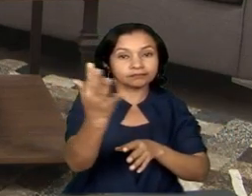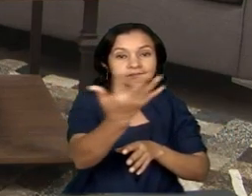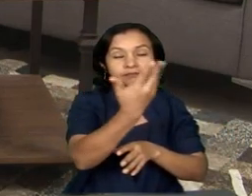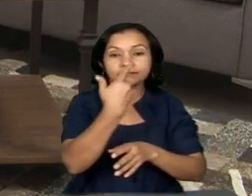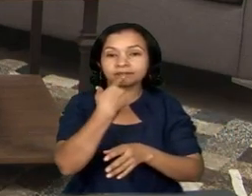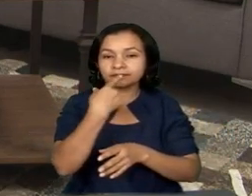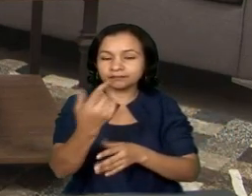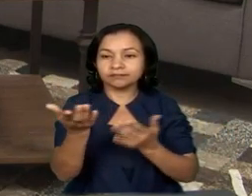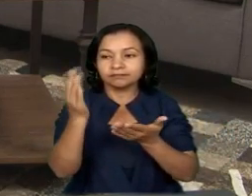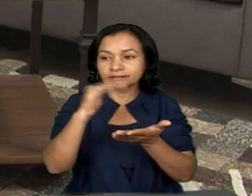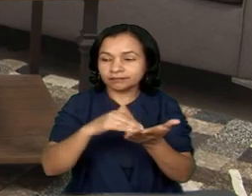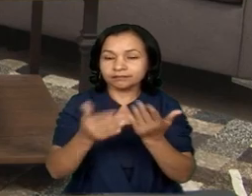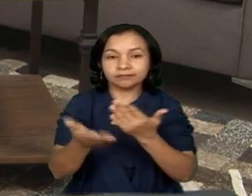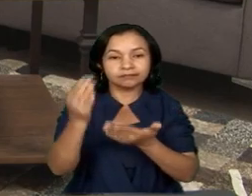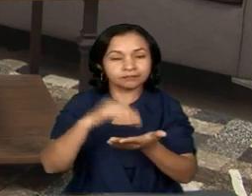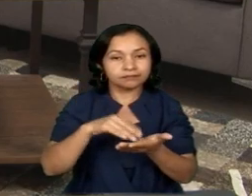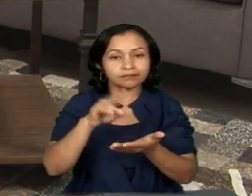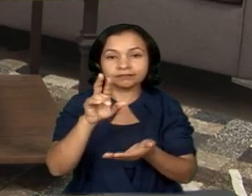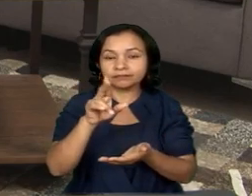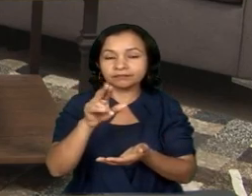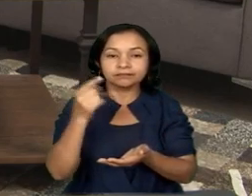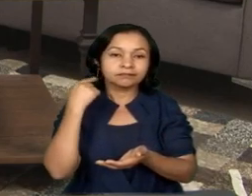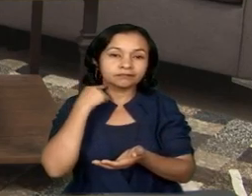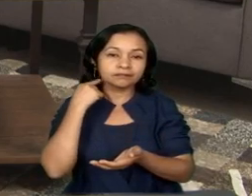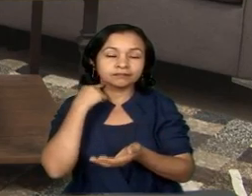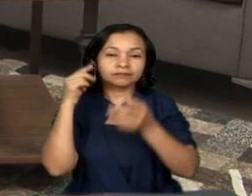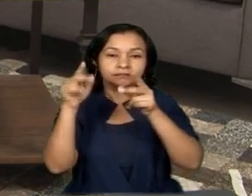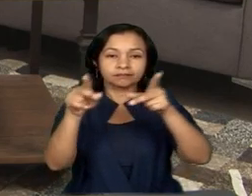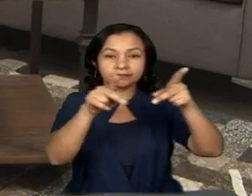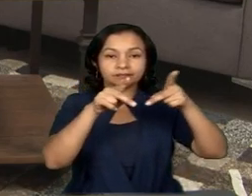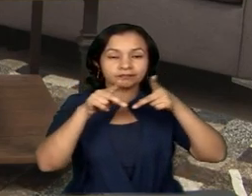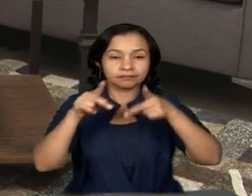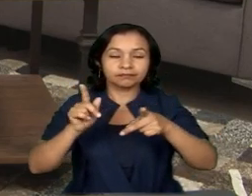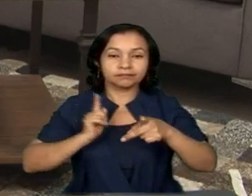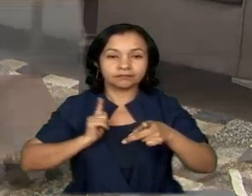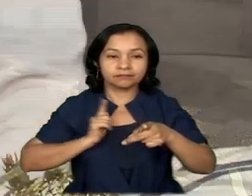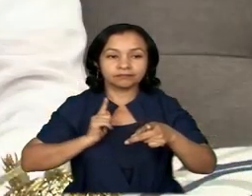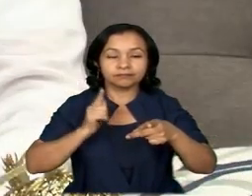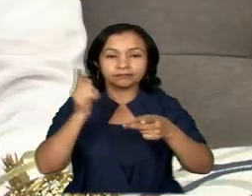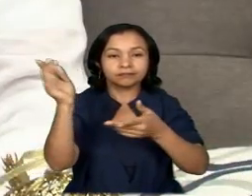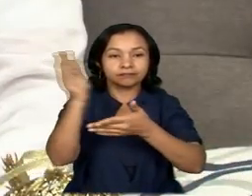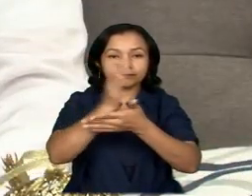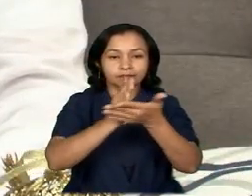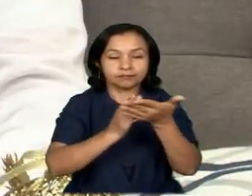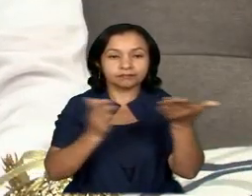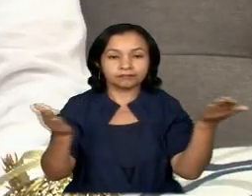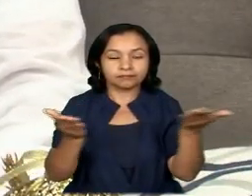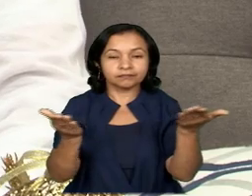redundante, pero siempre existen personas que piensan que la democracia es para algunos,